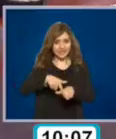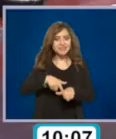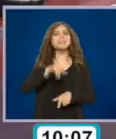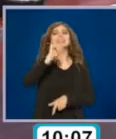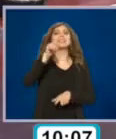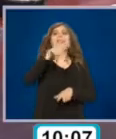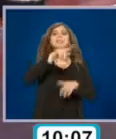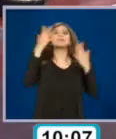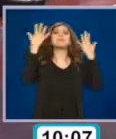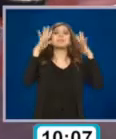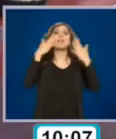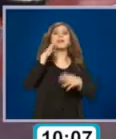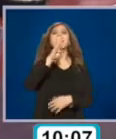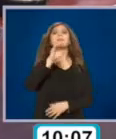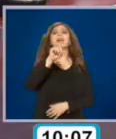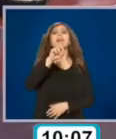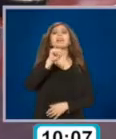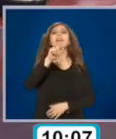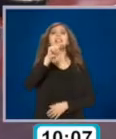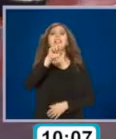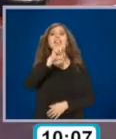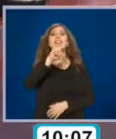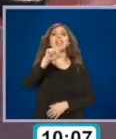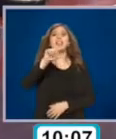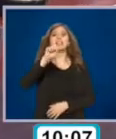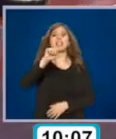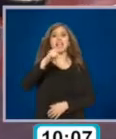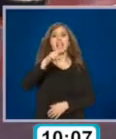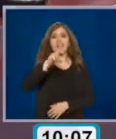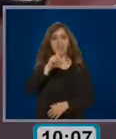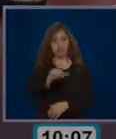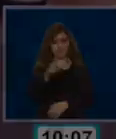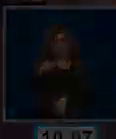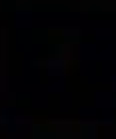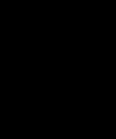Ya aplauso dijo. para Banda Tierra Sagrada, que Venga. continuará más adelante Regresamos. en el ¡Ánimo! musical.